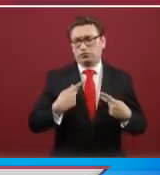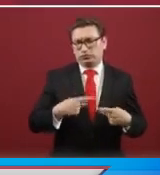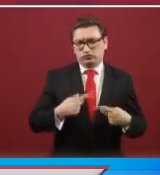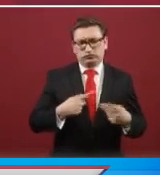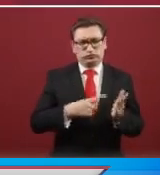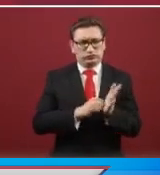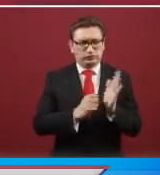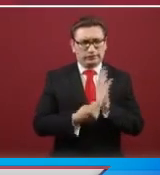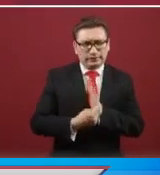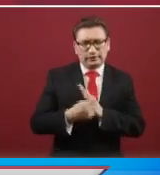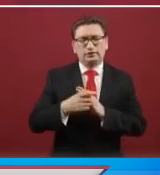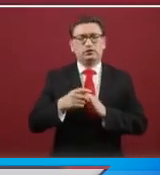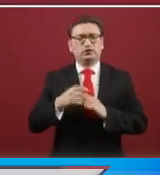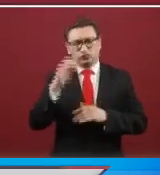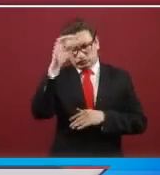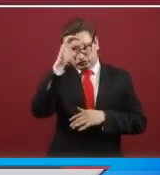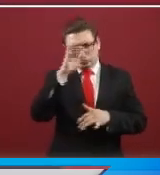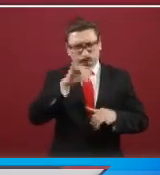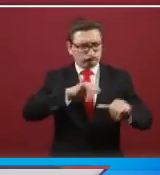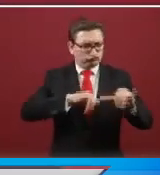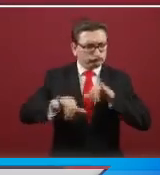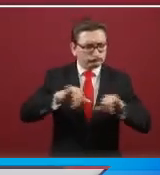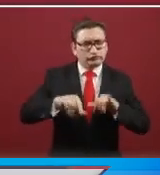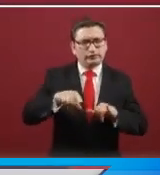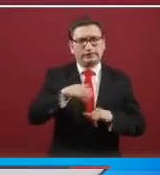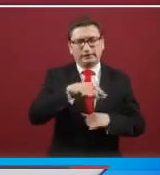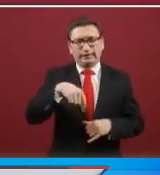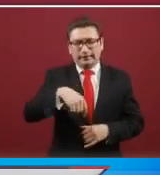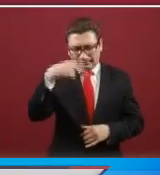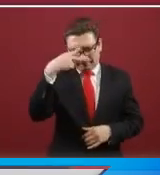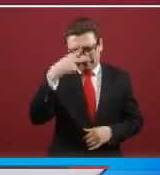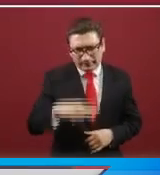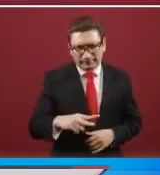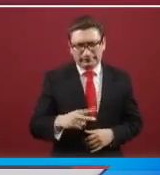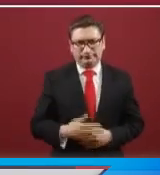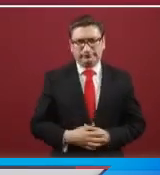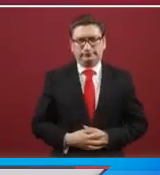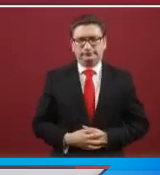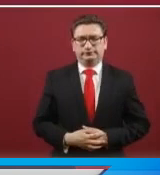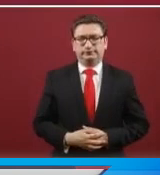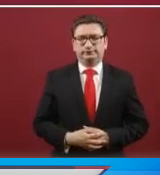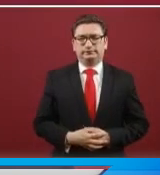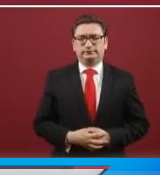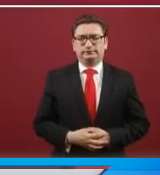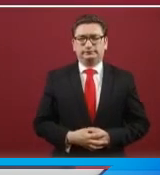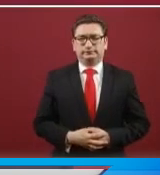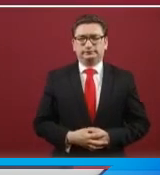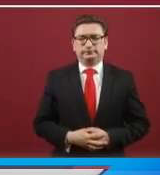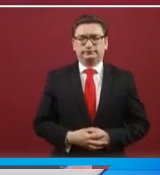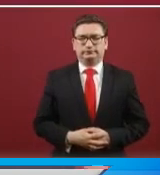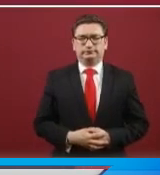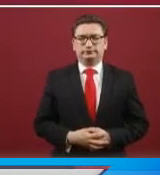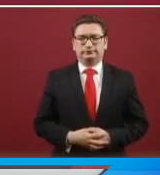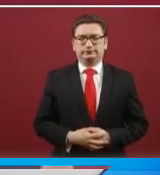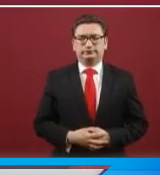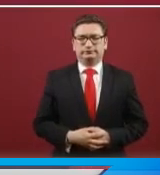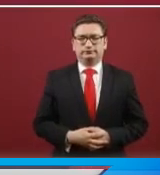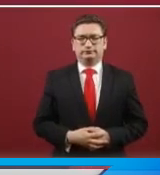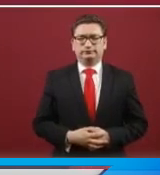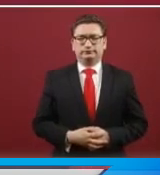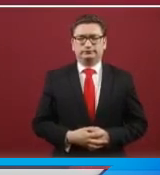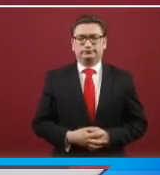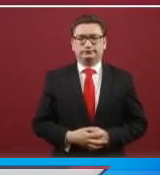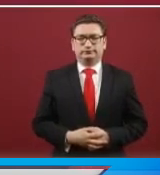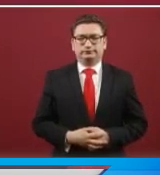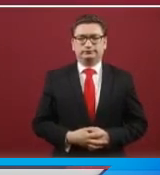de pesos. No hay una obra similar en el sureste. Se rehabilitarán las 6 refinerías y se hará con técnicos mexicanos. La construcción de la